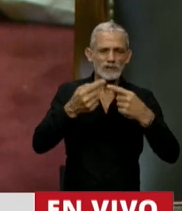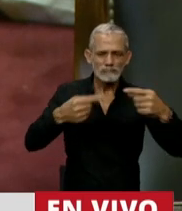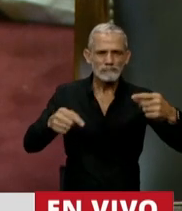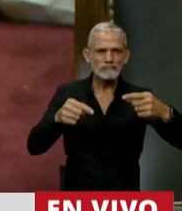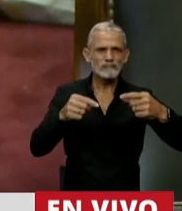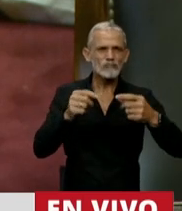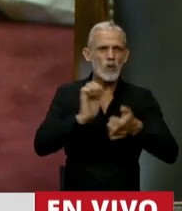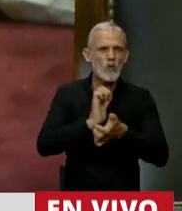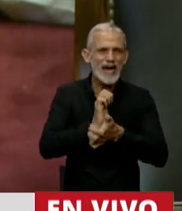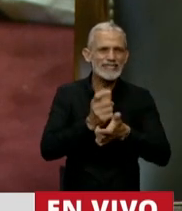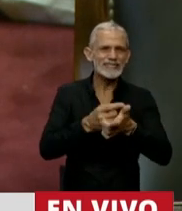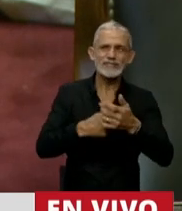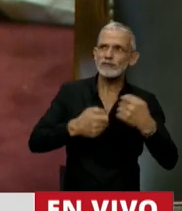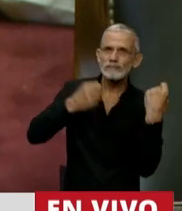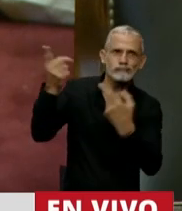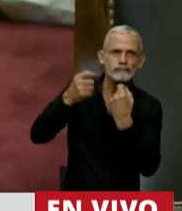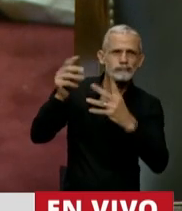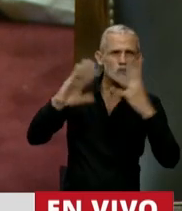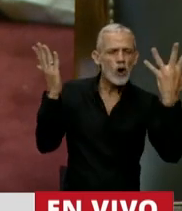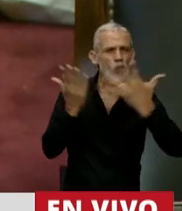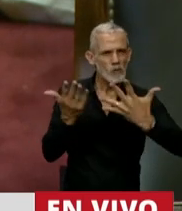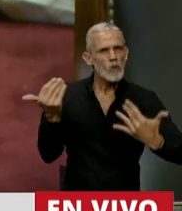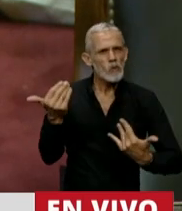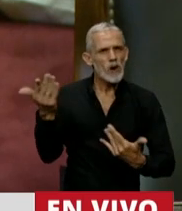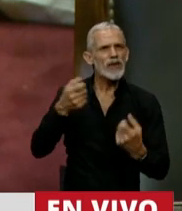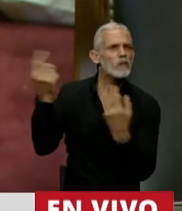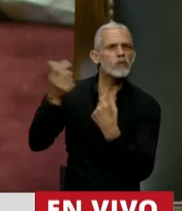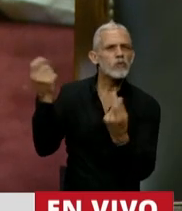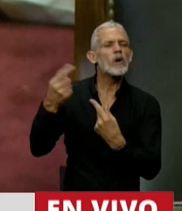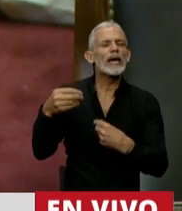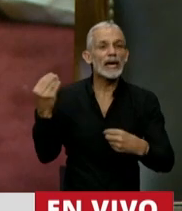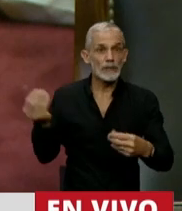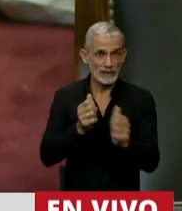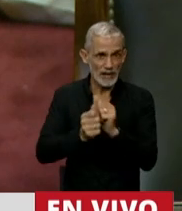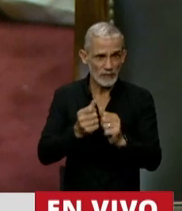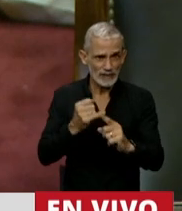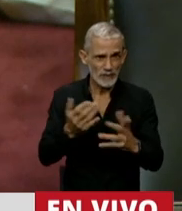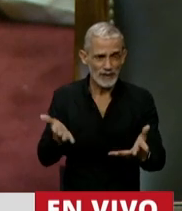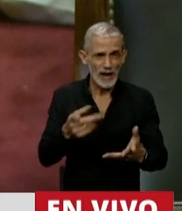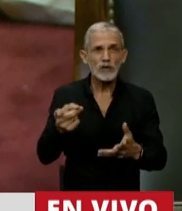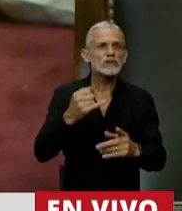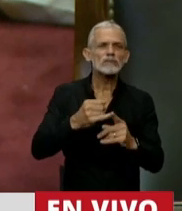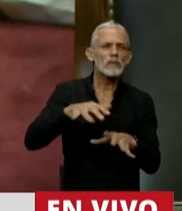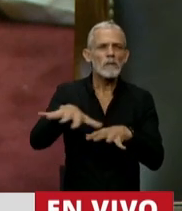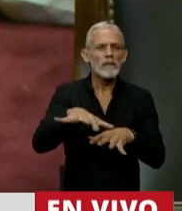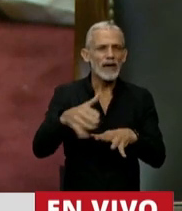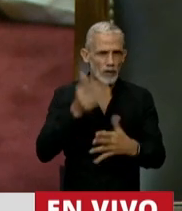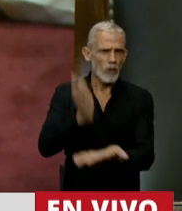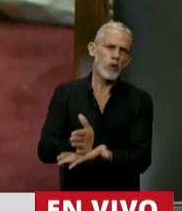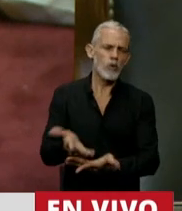sus nueces qué pasa con esas pymes qué pasa con esos sectores medios los